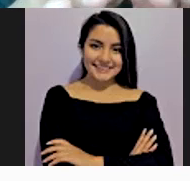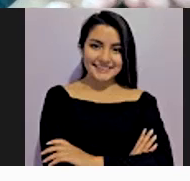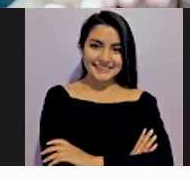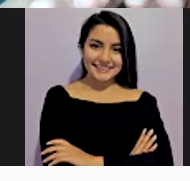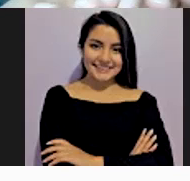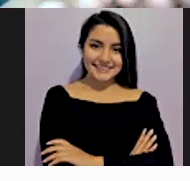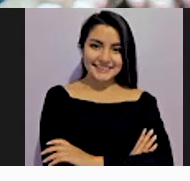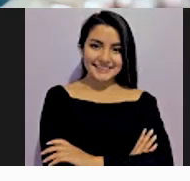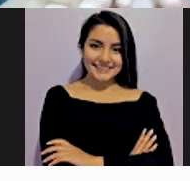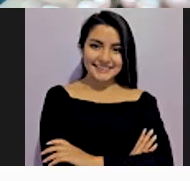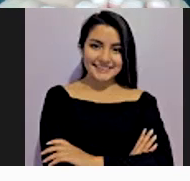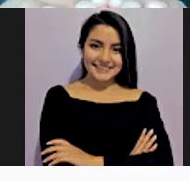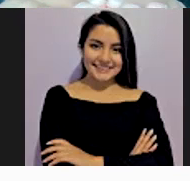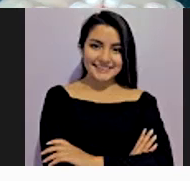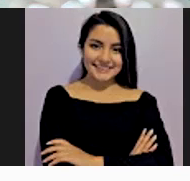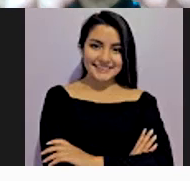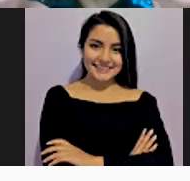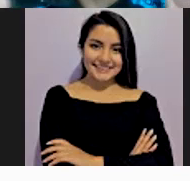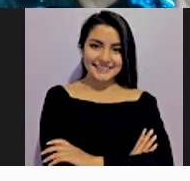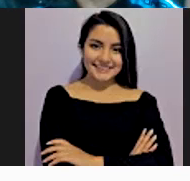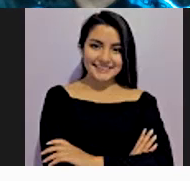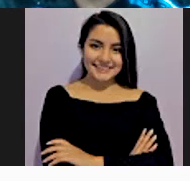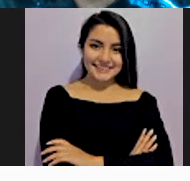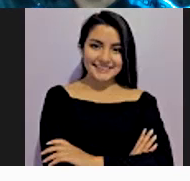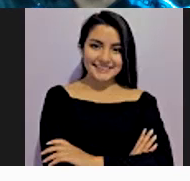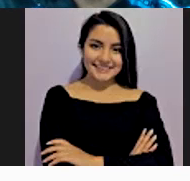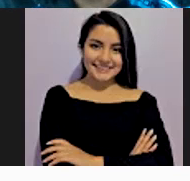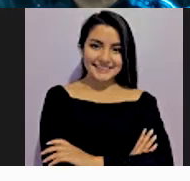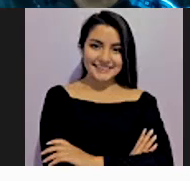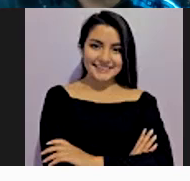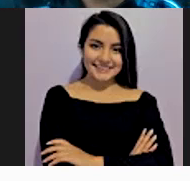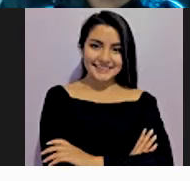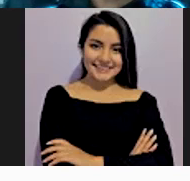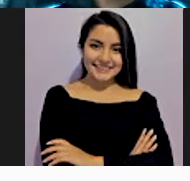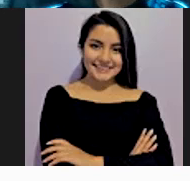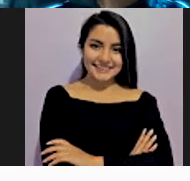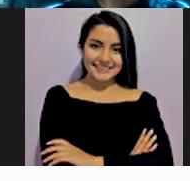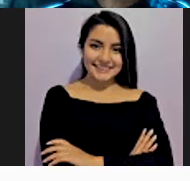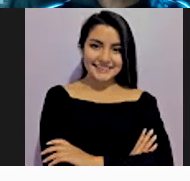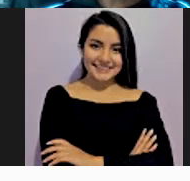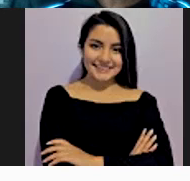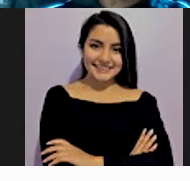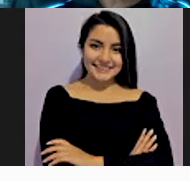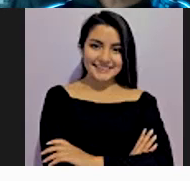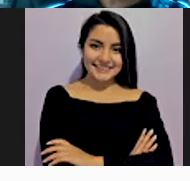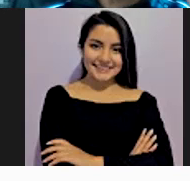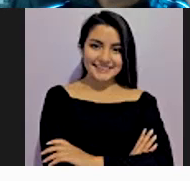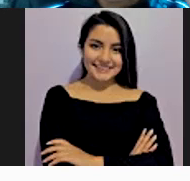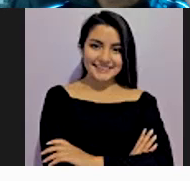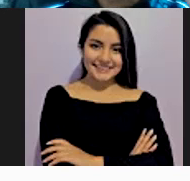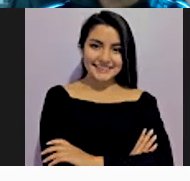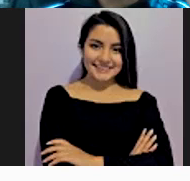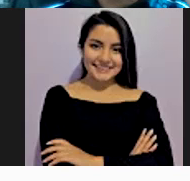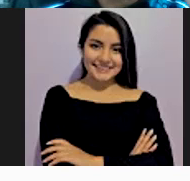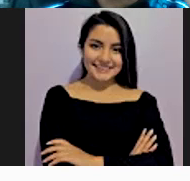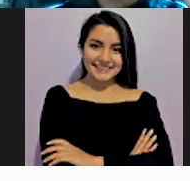o en este caso, todo el canal, está comprado de un solo tipo de material. Por ejemplo, si yo voy a decir, voy a